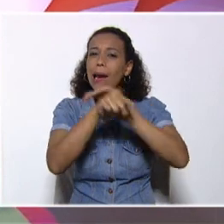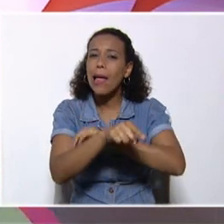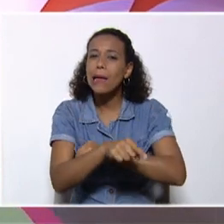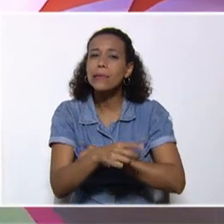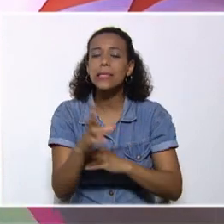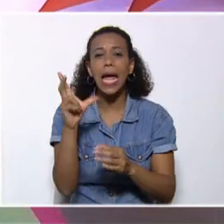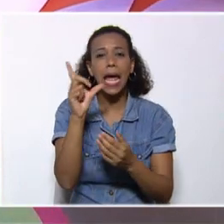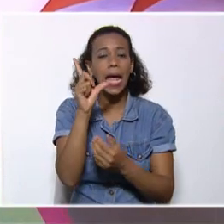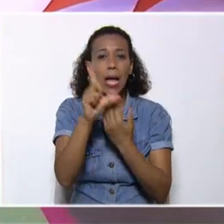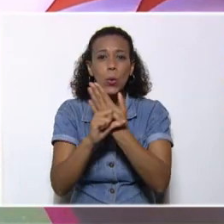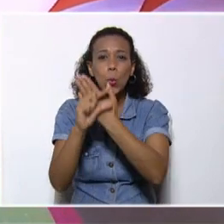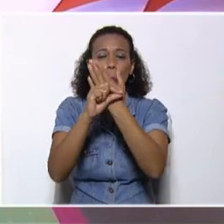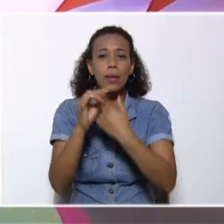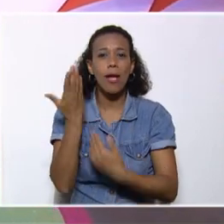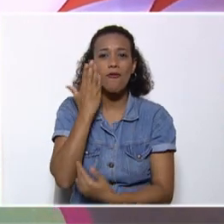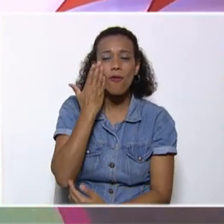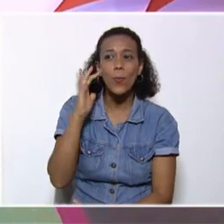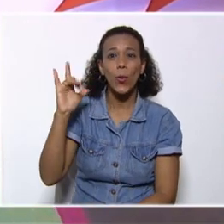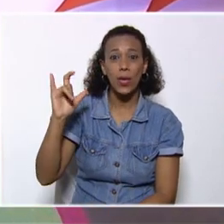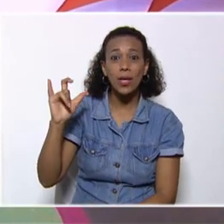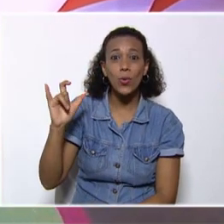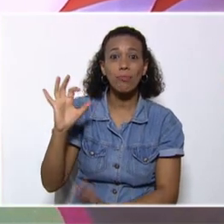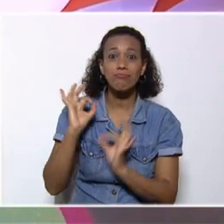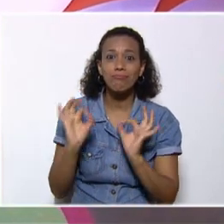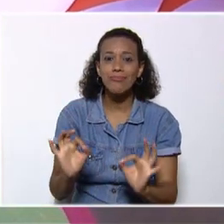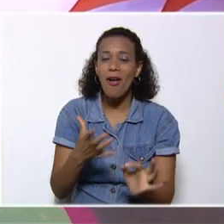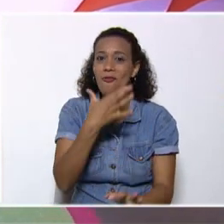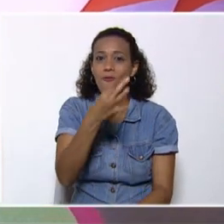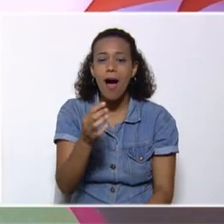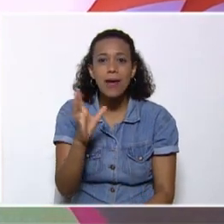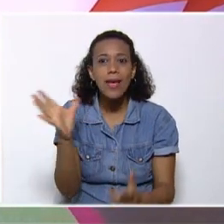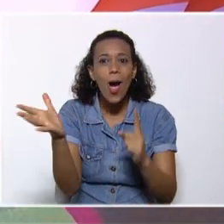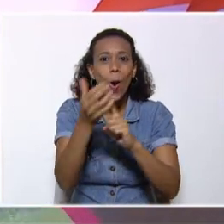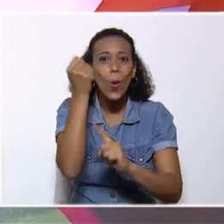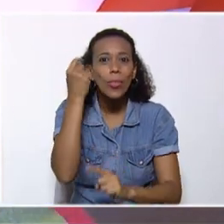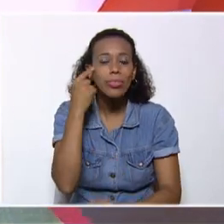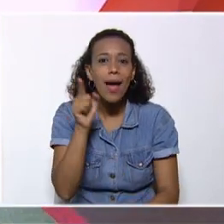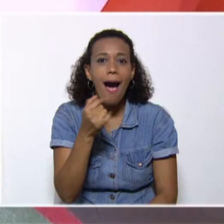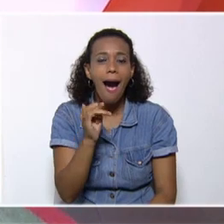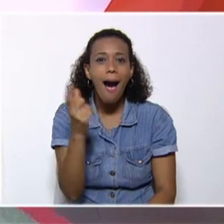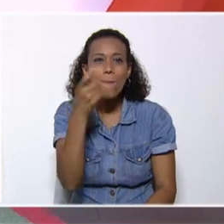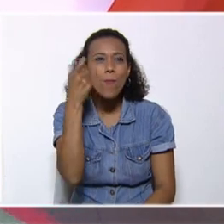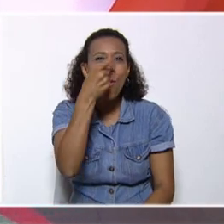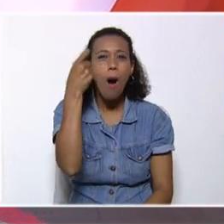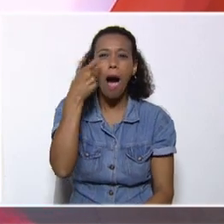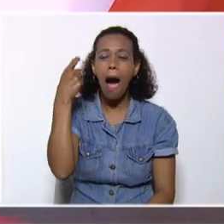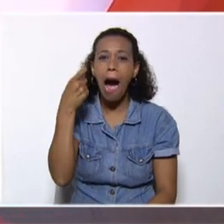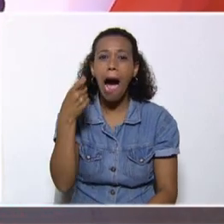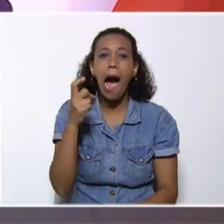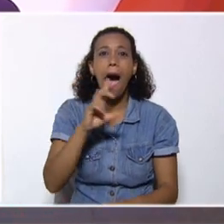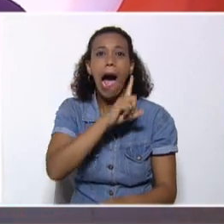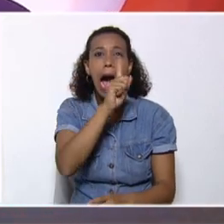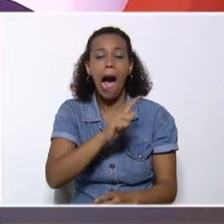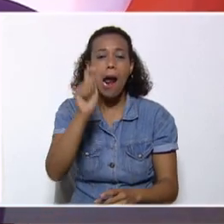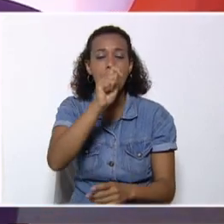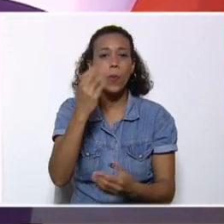ingresa en Twitter, Instagram y Facebook y de manera fácil vas a conseguirnos al buscar arroba